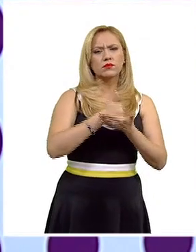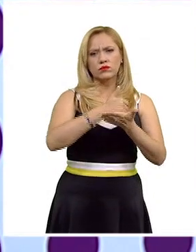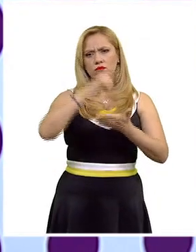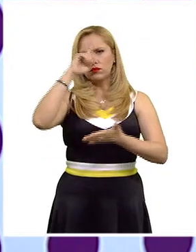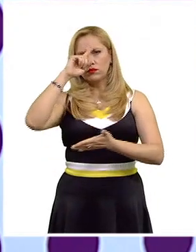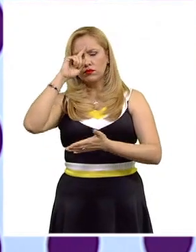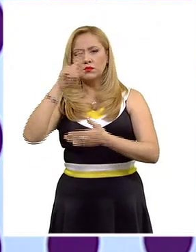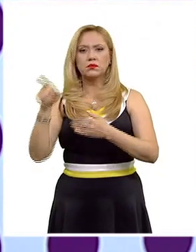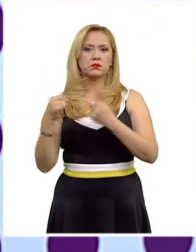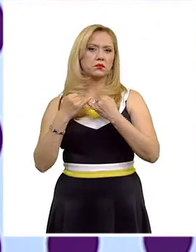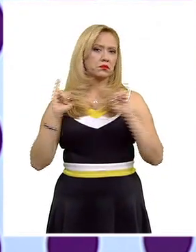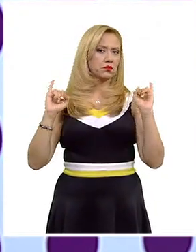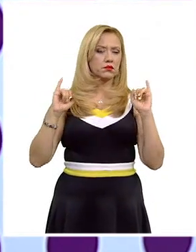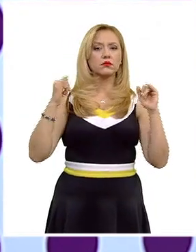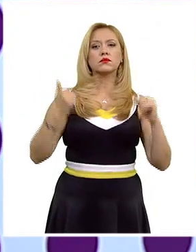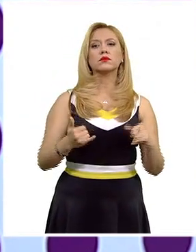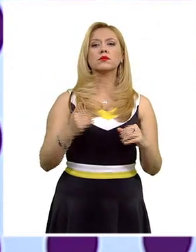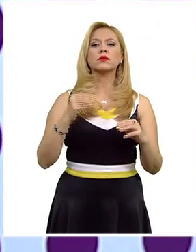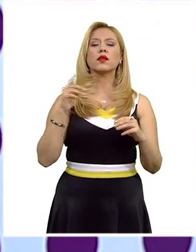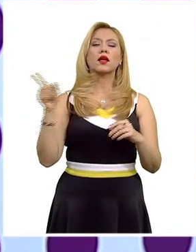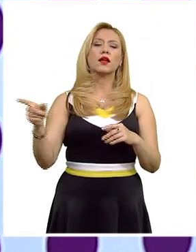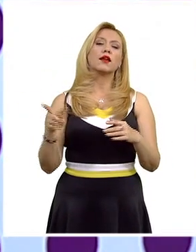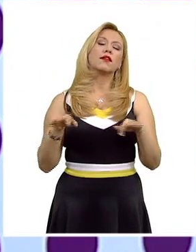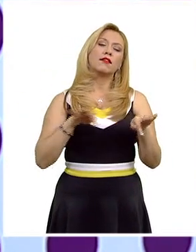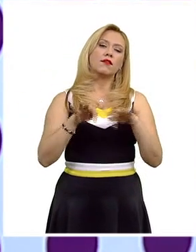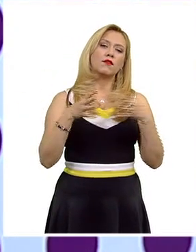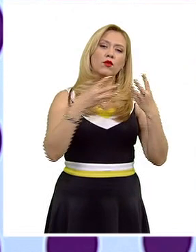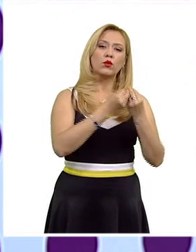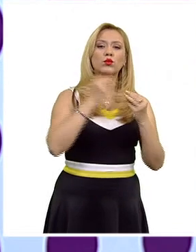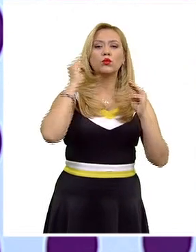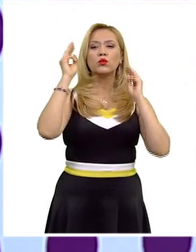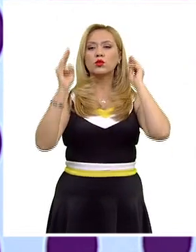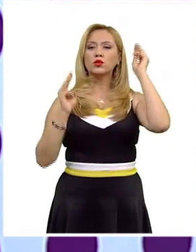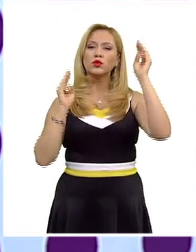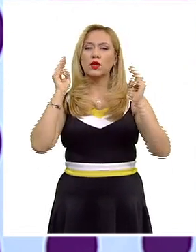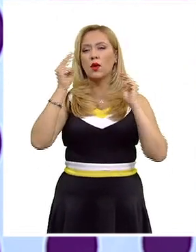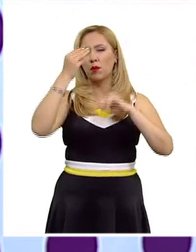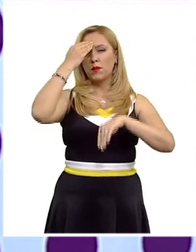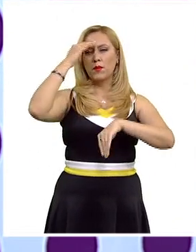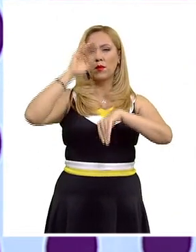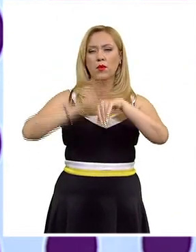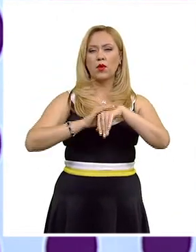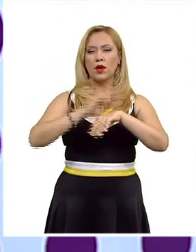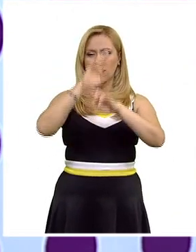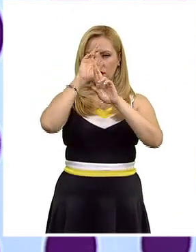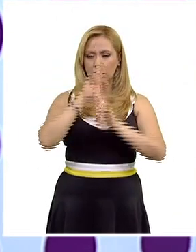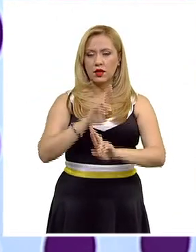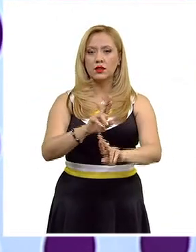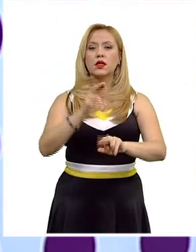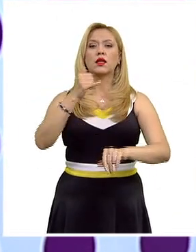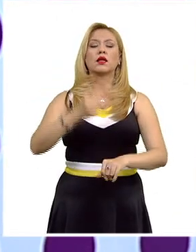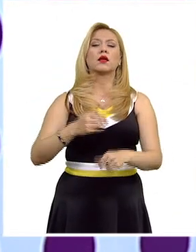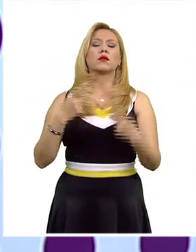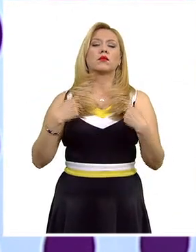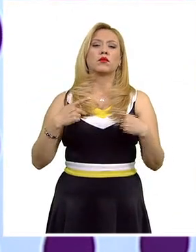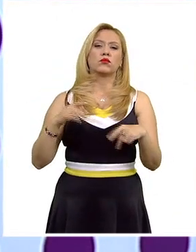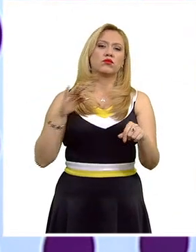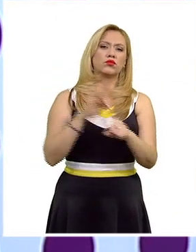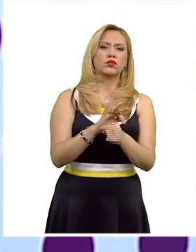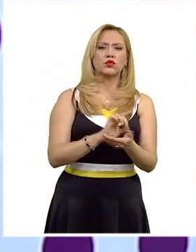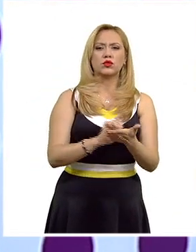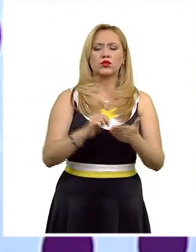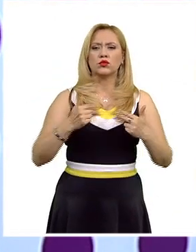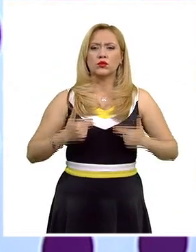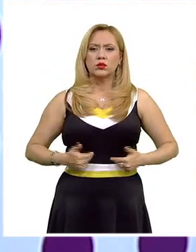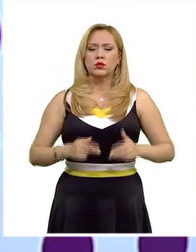independiente, así como docente y ponente del Museo Memoria y Tolerancia, también colaboradora del Mecanismo de Protección Integral de Personas Defensoras de Derechos Humanos